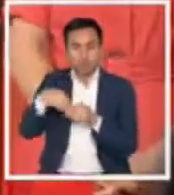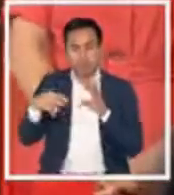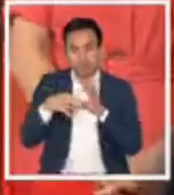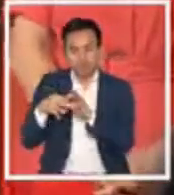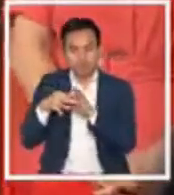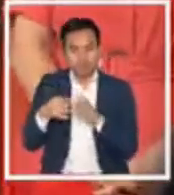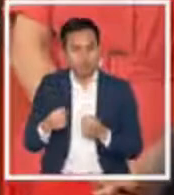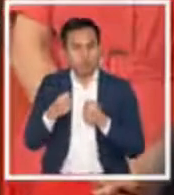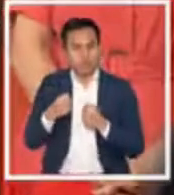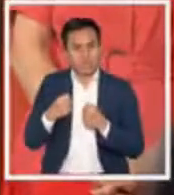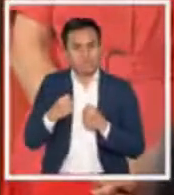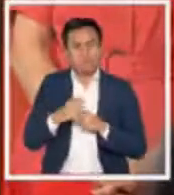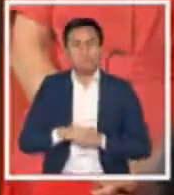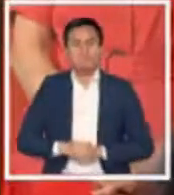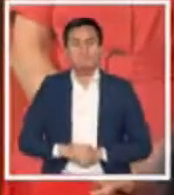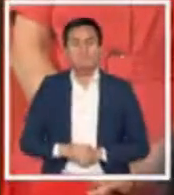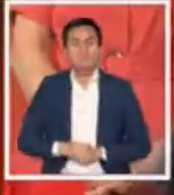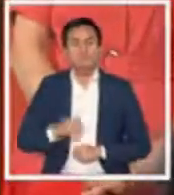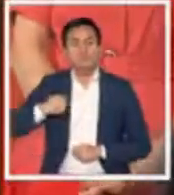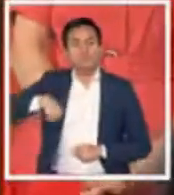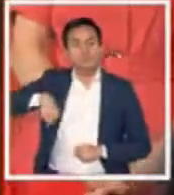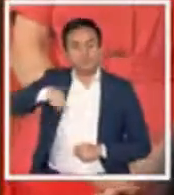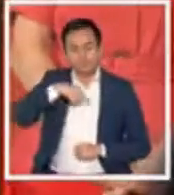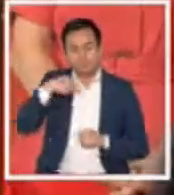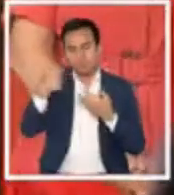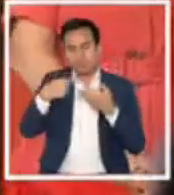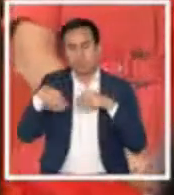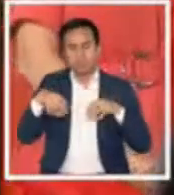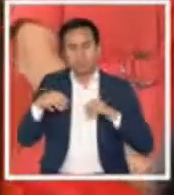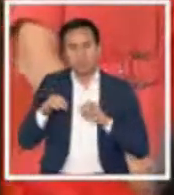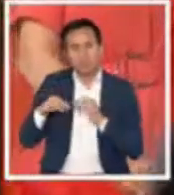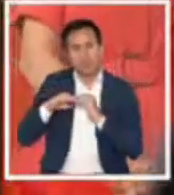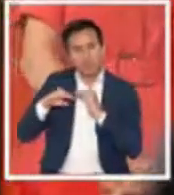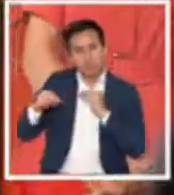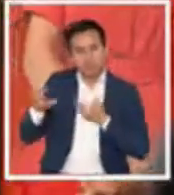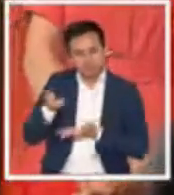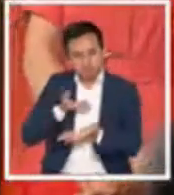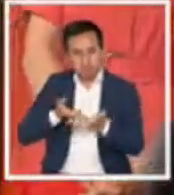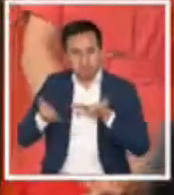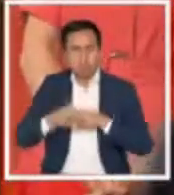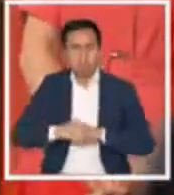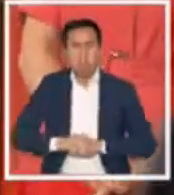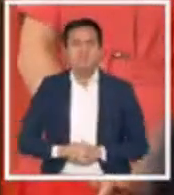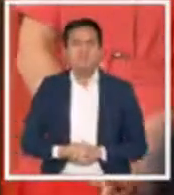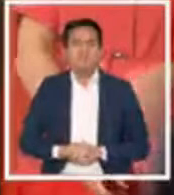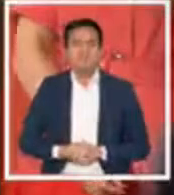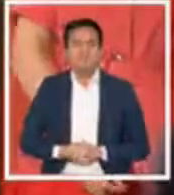fuertes y vamos a hacer muchas cosas en común.